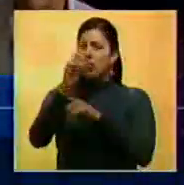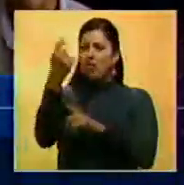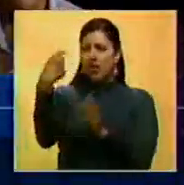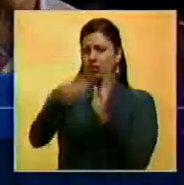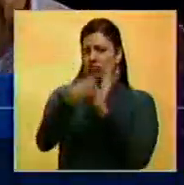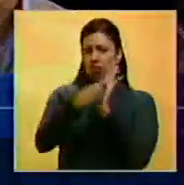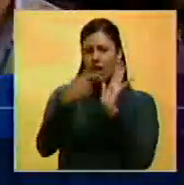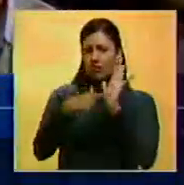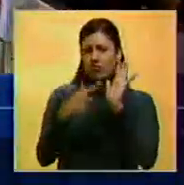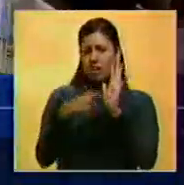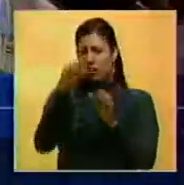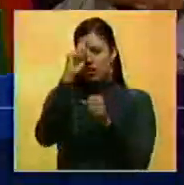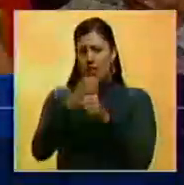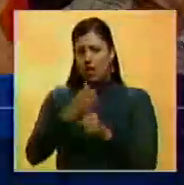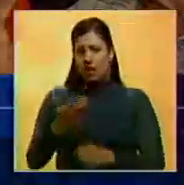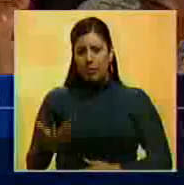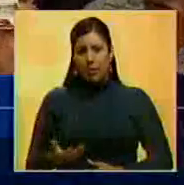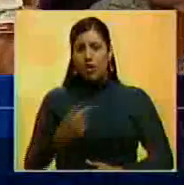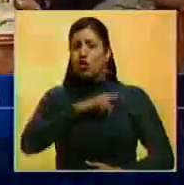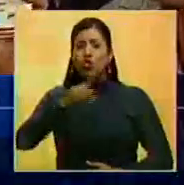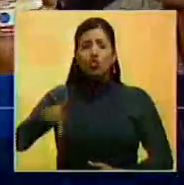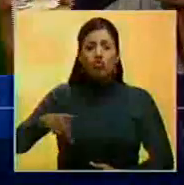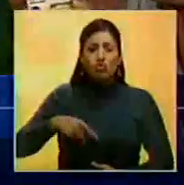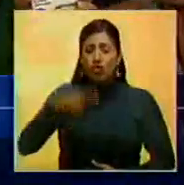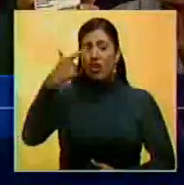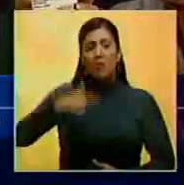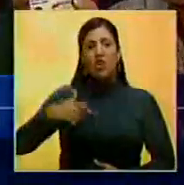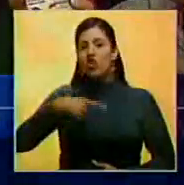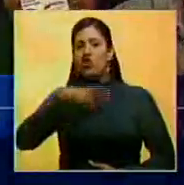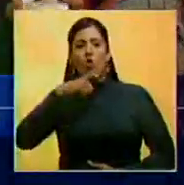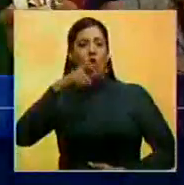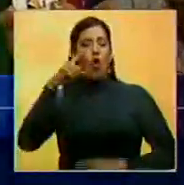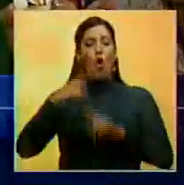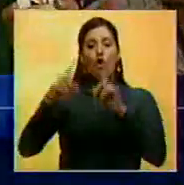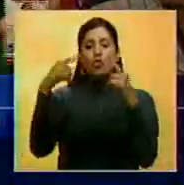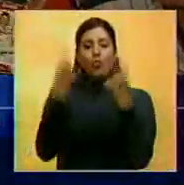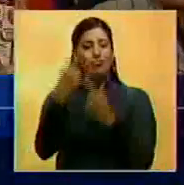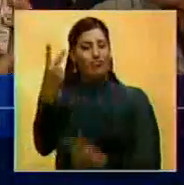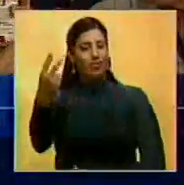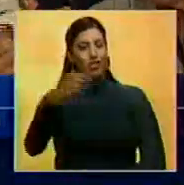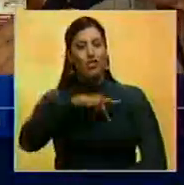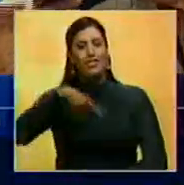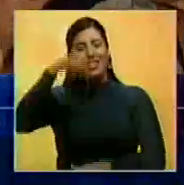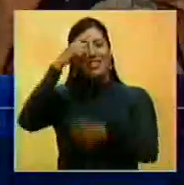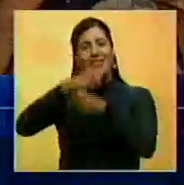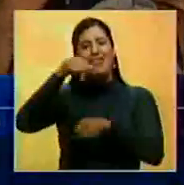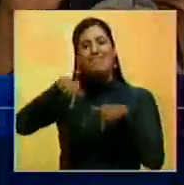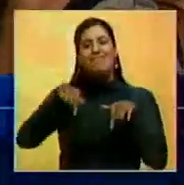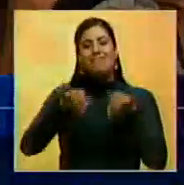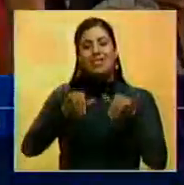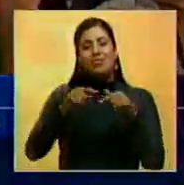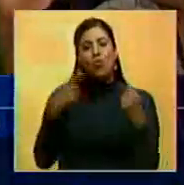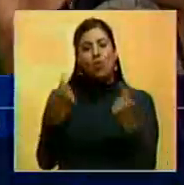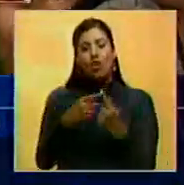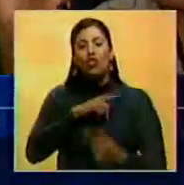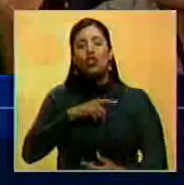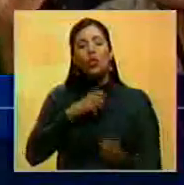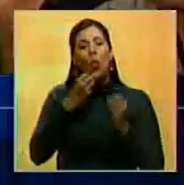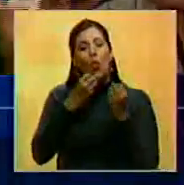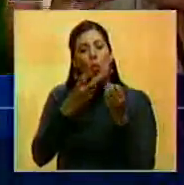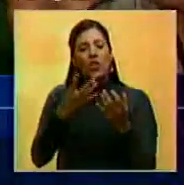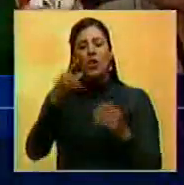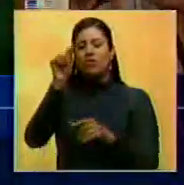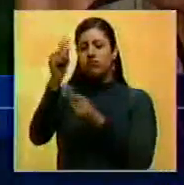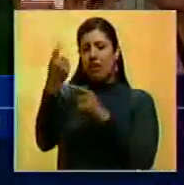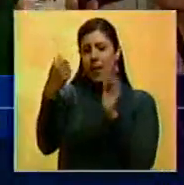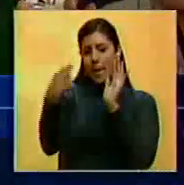de sus beneficios laborales. Nosotros no venimos de otra institución, trabajamos aquí mismo. Estamos